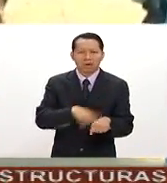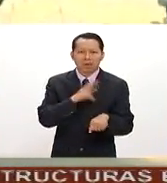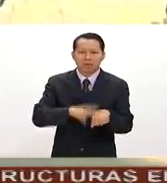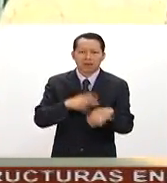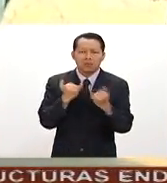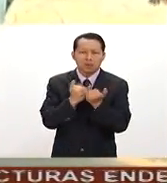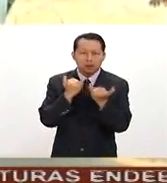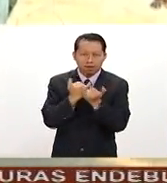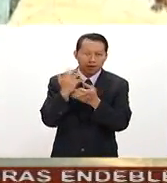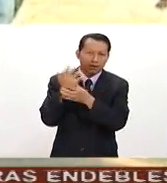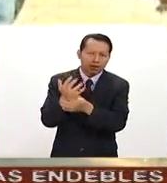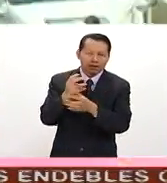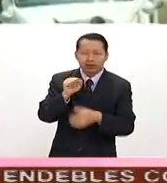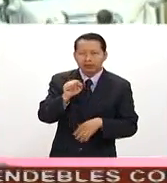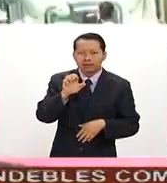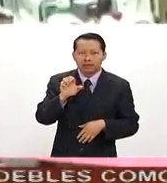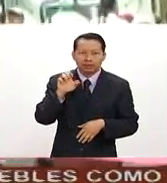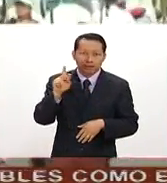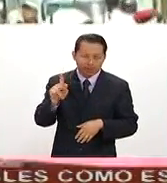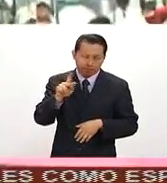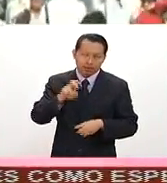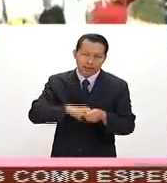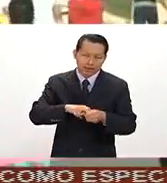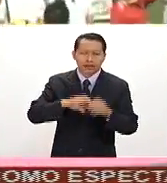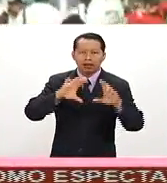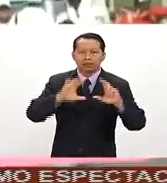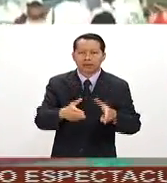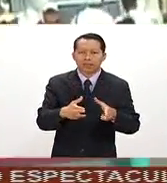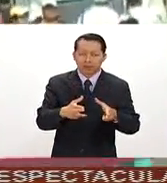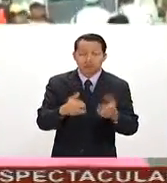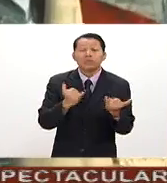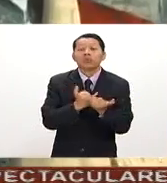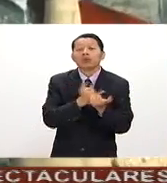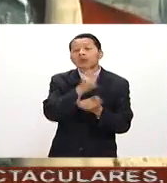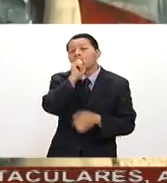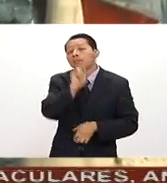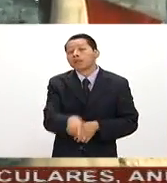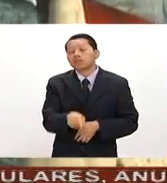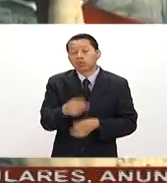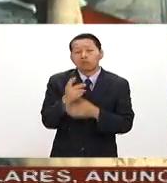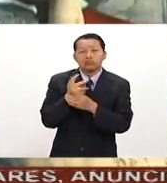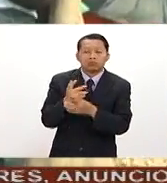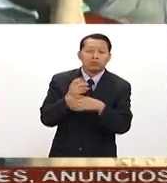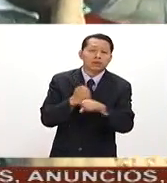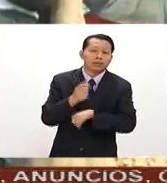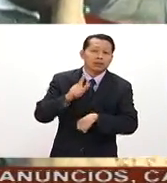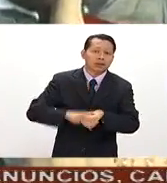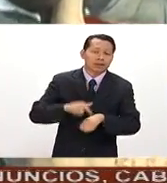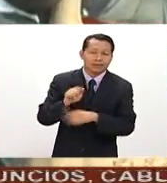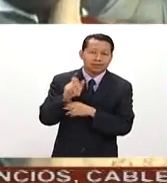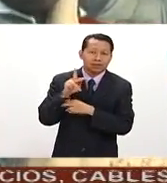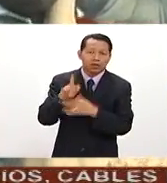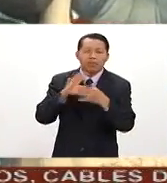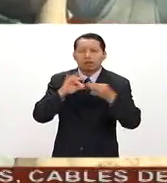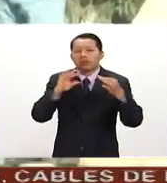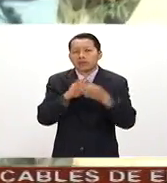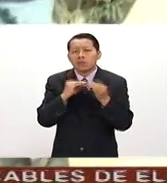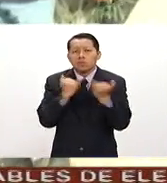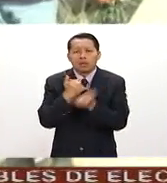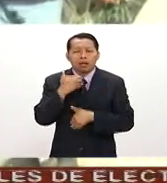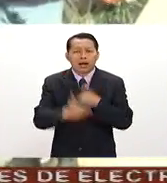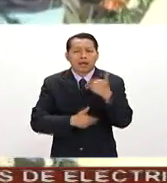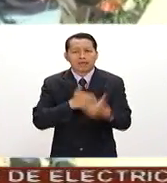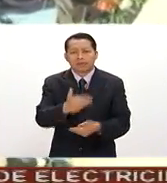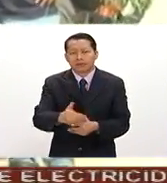conocer la Secretaría de Educación en Chiapas. De la misma manera, la dependencia estatal aseguró que dicho avance se ha